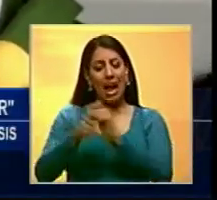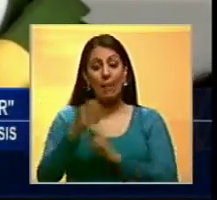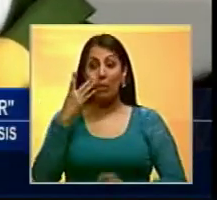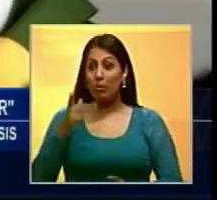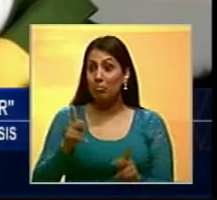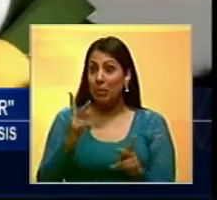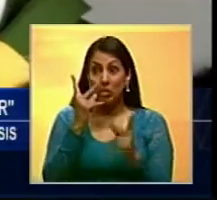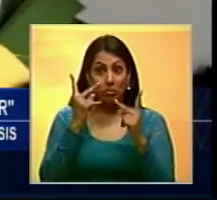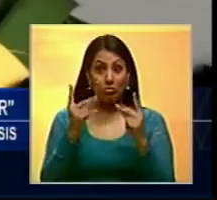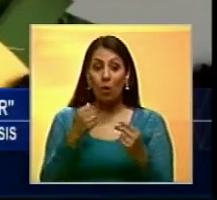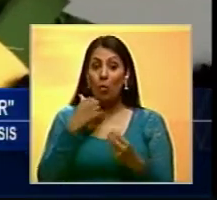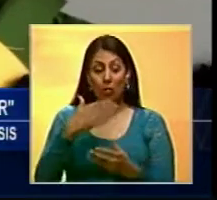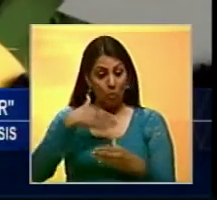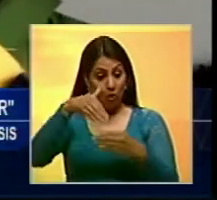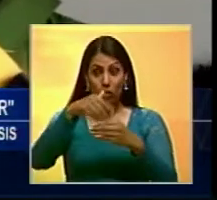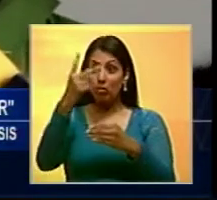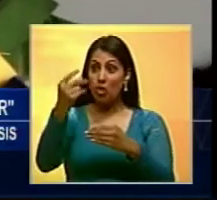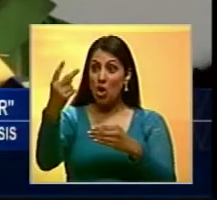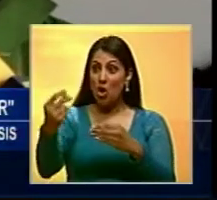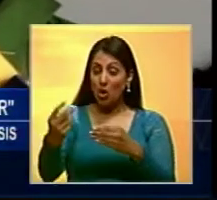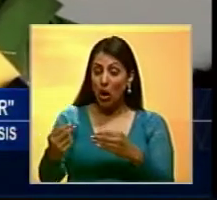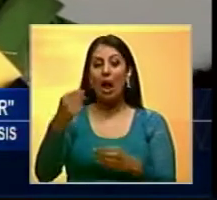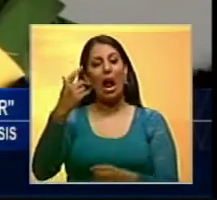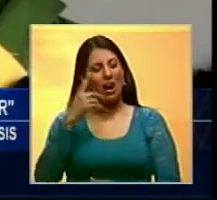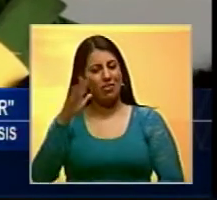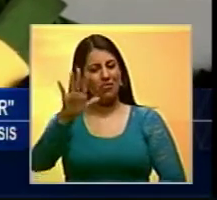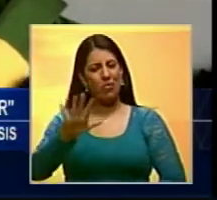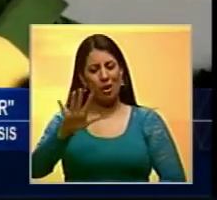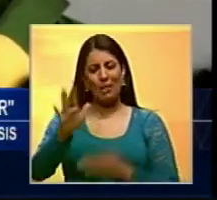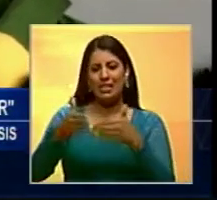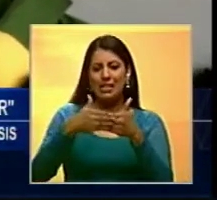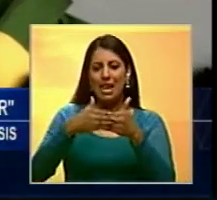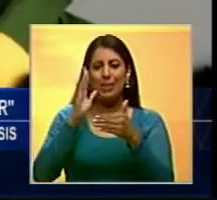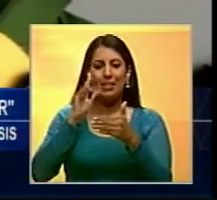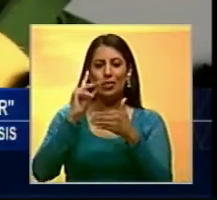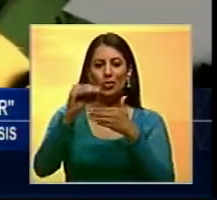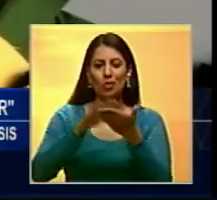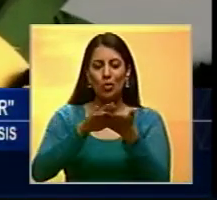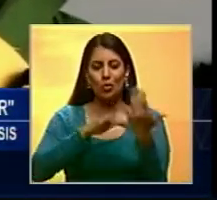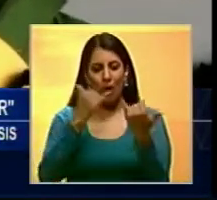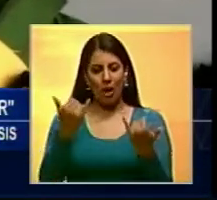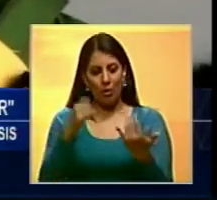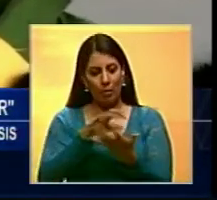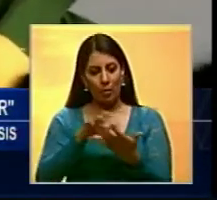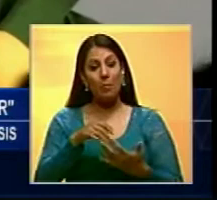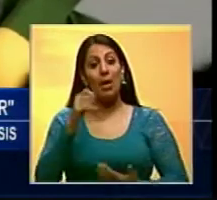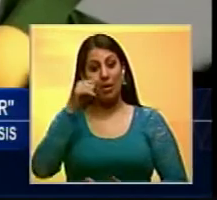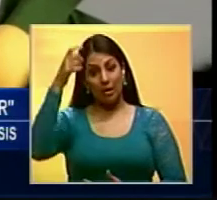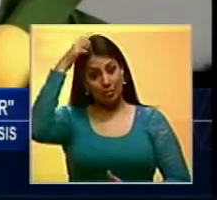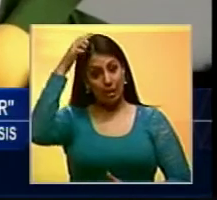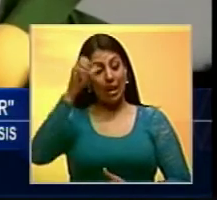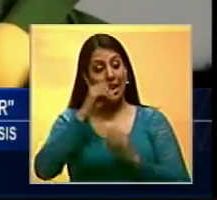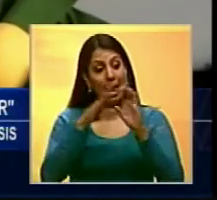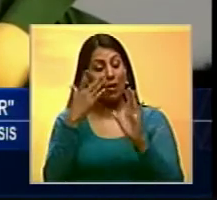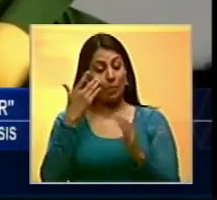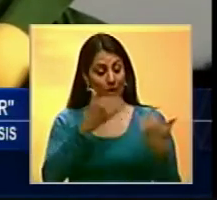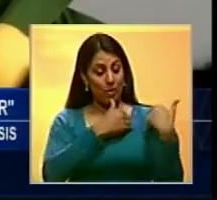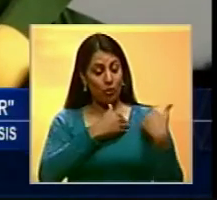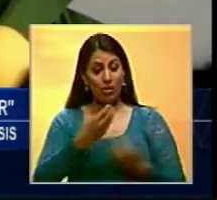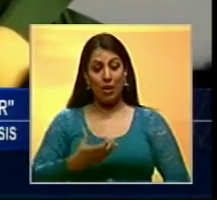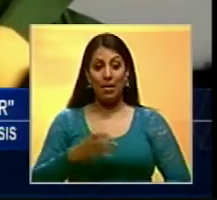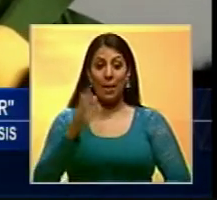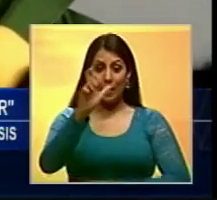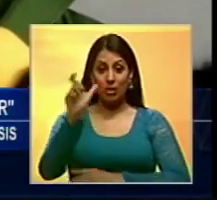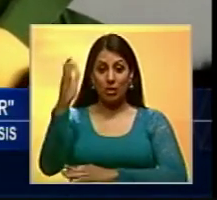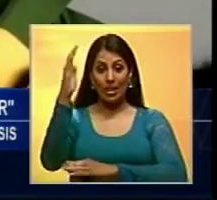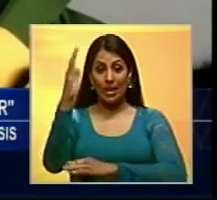permite expresarse por la vía del voto, a su juicio, se estaría cerrando una salida a la crisis actual. El arzobispo aclaró que el papel de la Iglesia y los